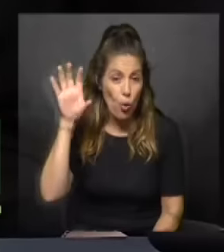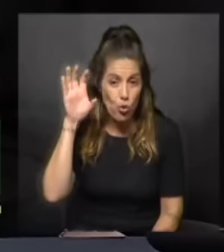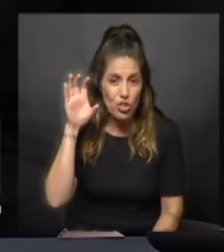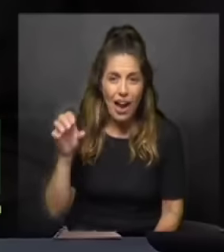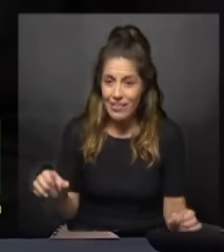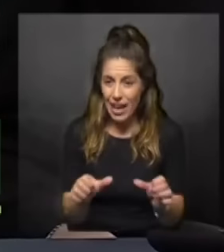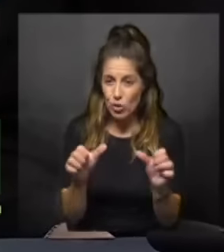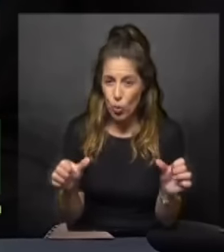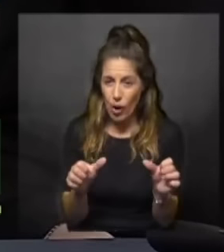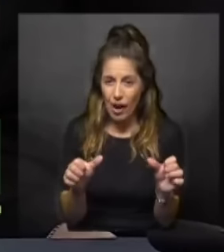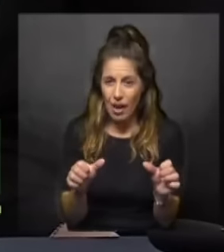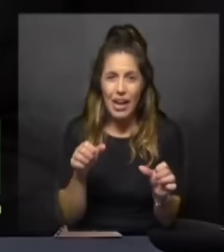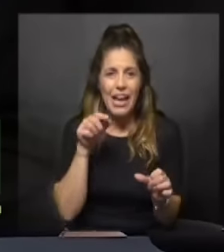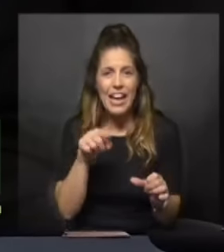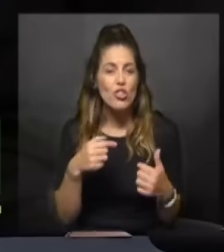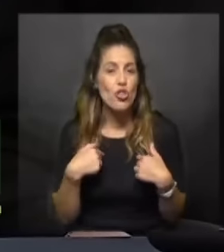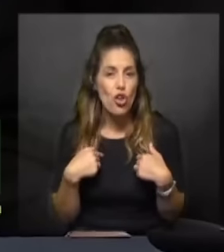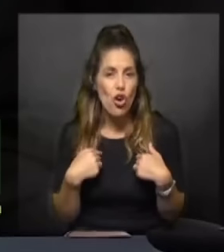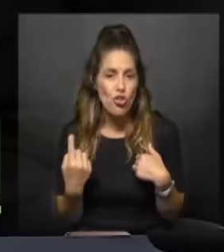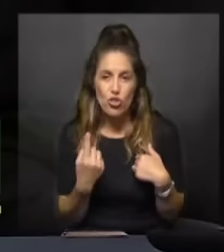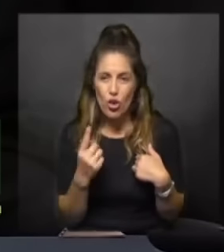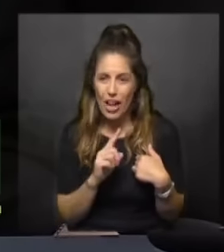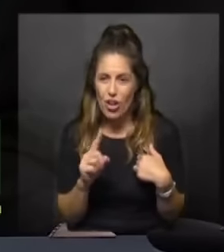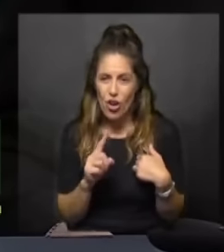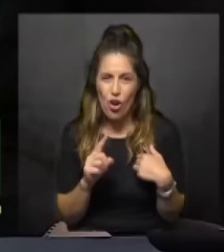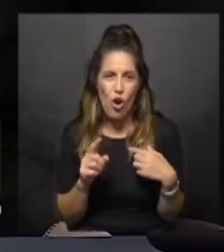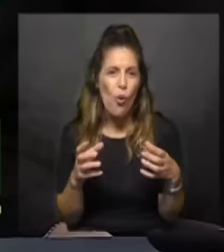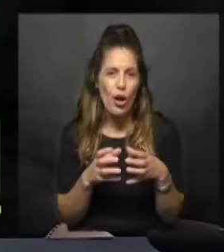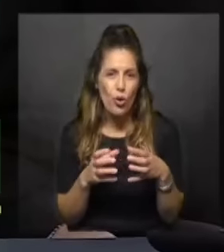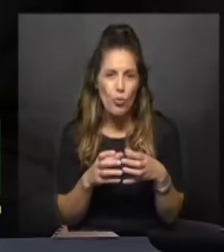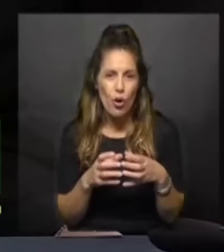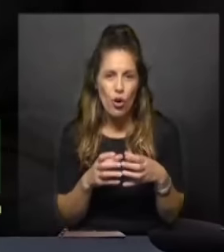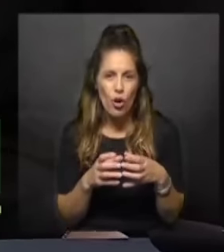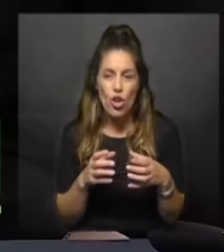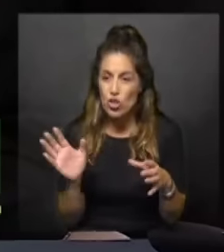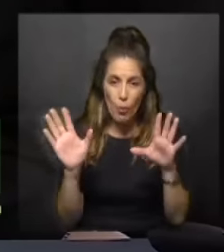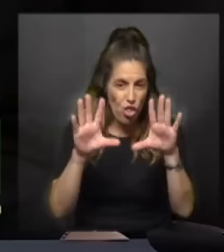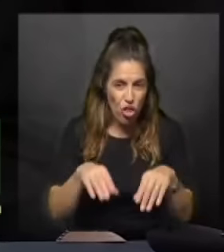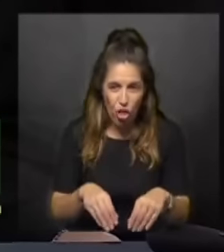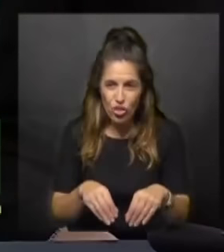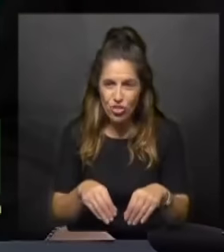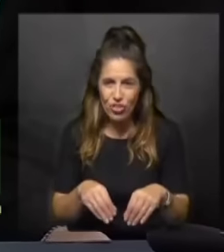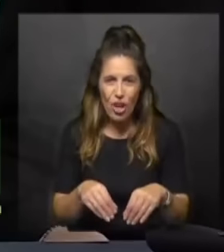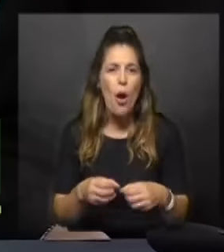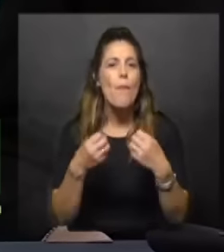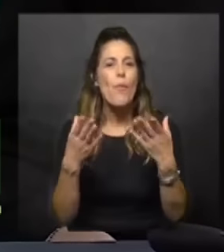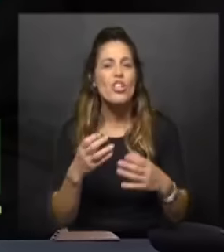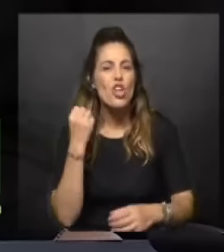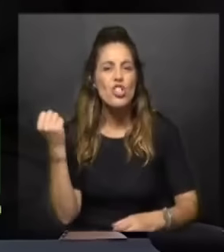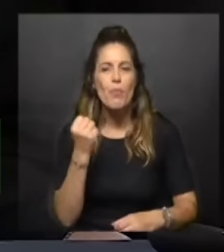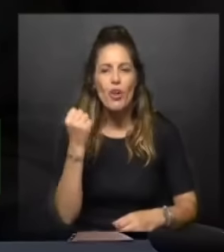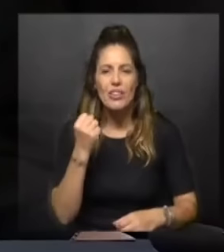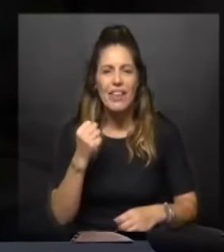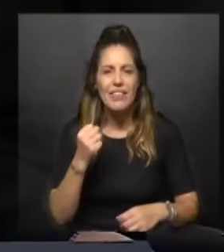actúa y eso no soy yo ni es el gabinete Somos todos por eso es tan importante